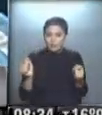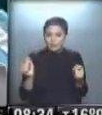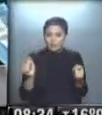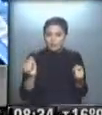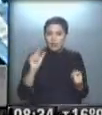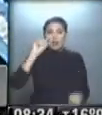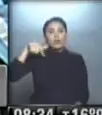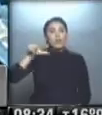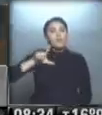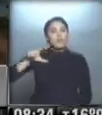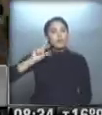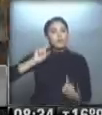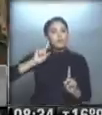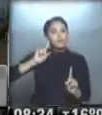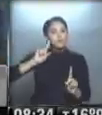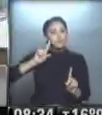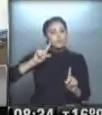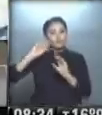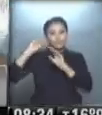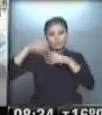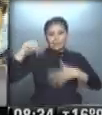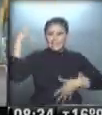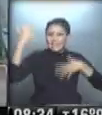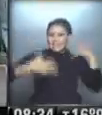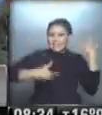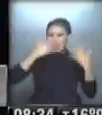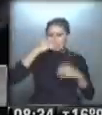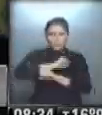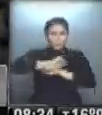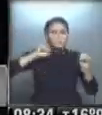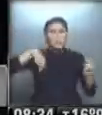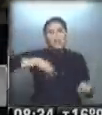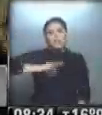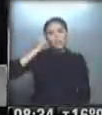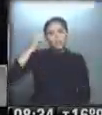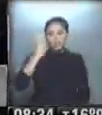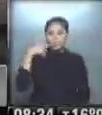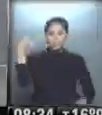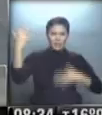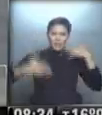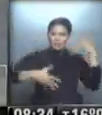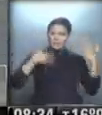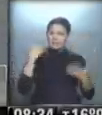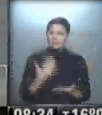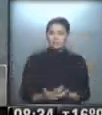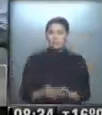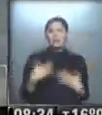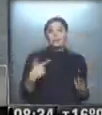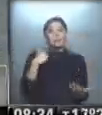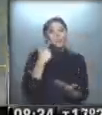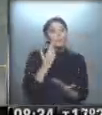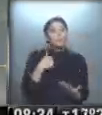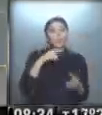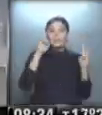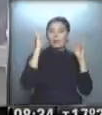El neoliberalismo estaba por entrar en esa crisis tremenda que explotó en el año 2001 y esto se reflejó en